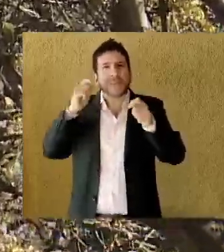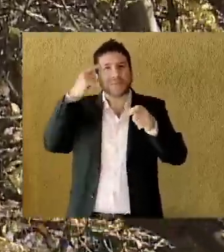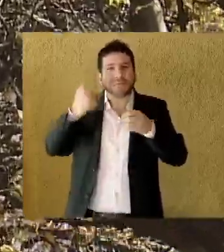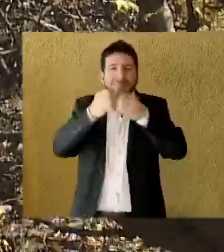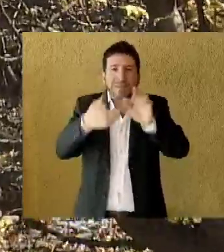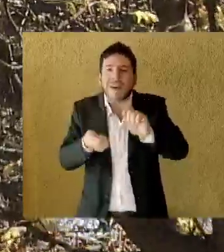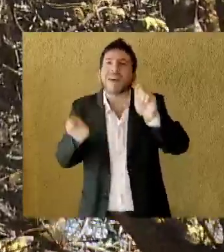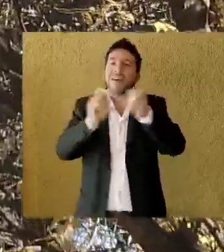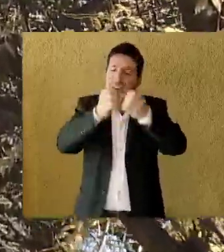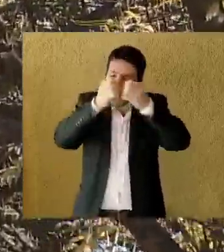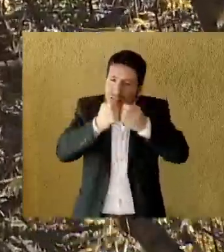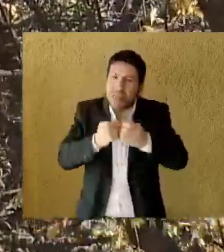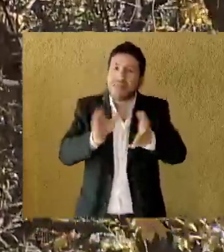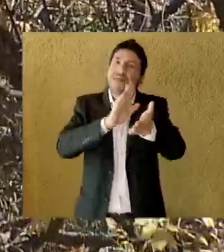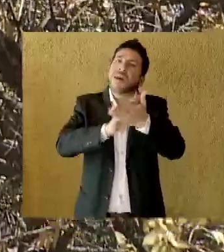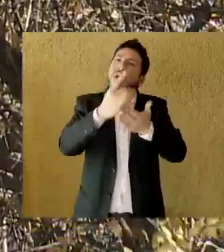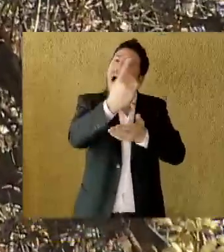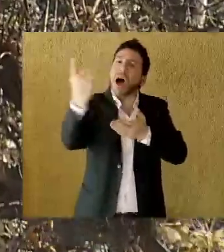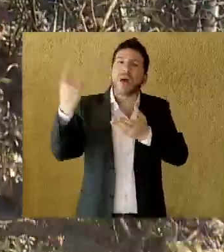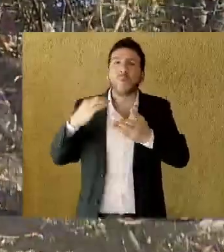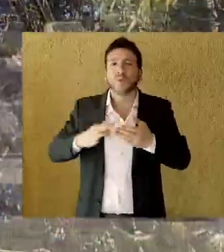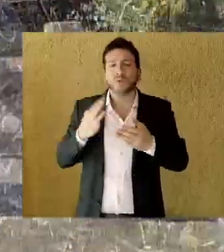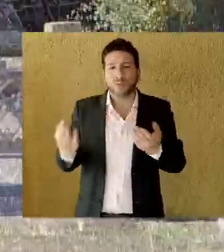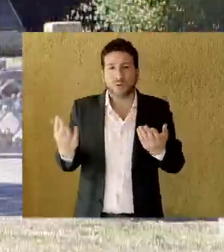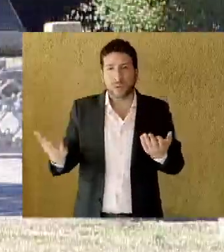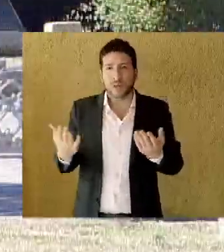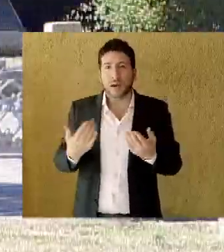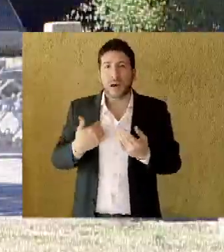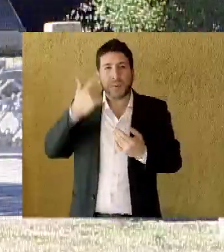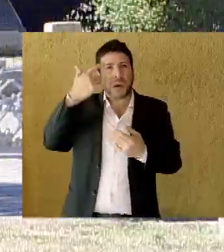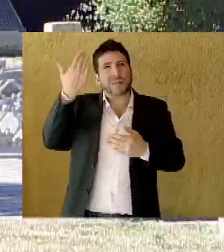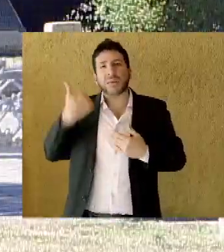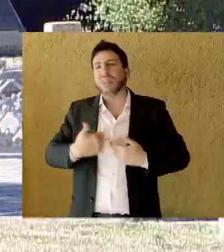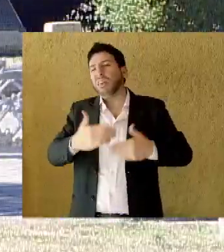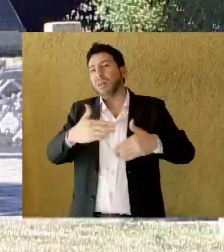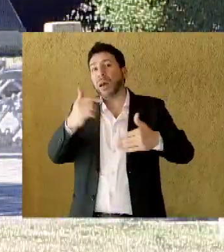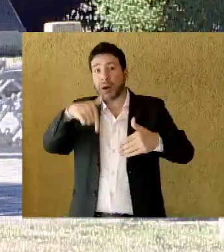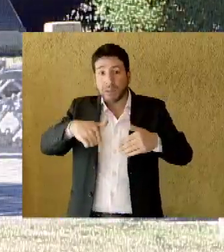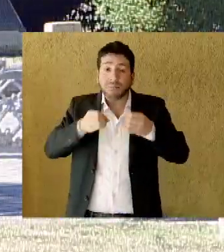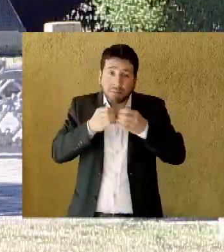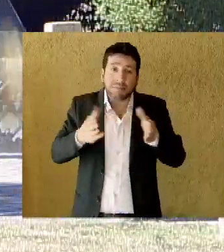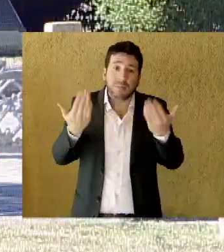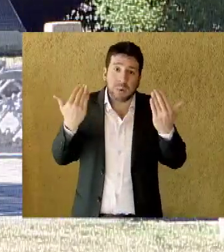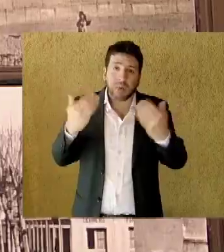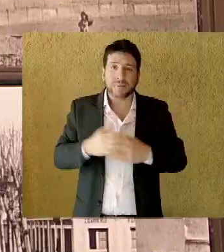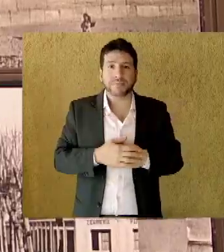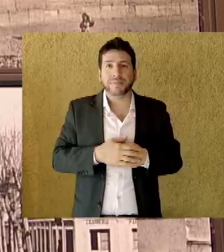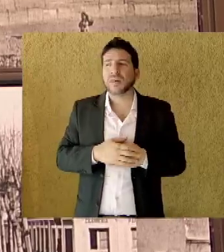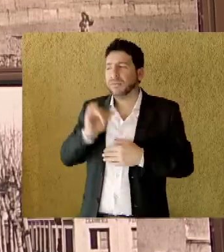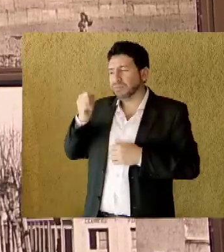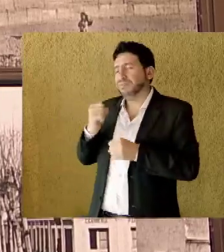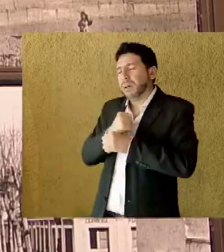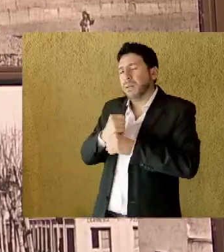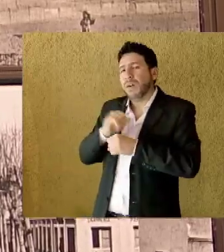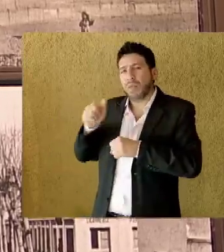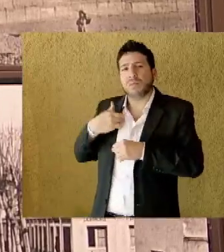para todos aquellos que no lo han hecho en otro oportunidad o que lo han dejado para más tarde. Totalmente, totalmente, Anita. Ese es el mensaje